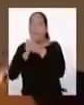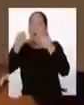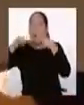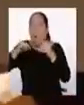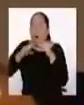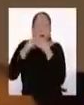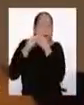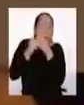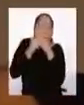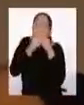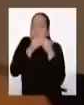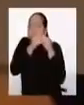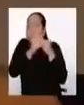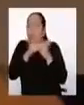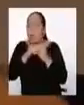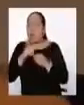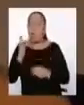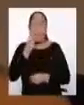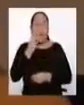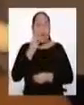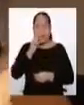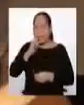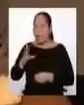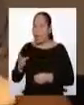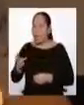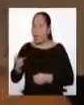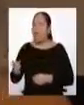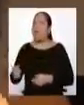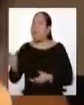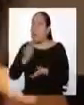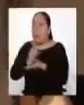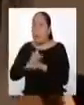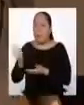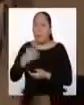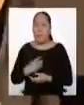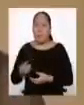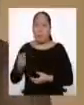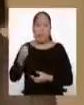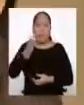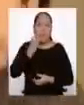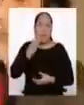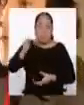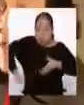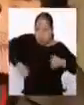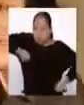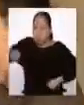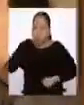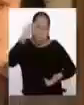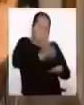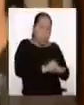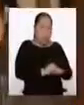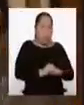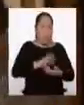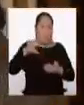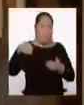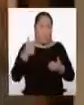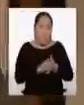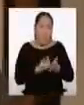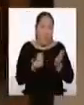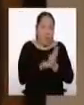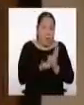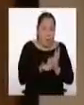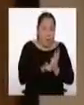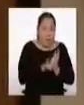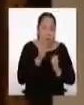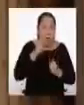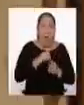las zampoñas, y dije, no, tenemos que regresar a Lima, y mamá, otra vez, los maletas, todos adentro, pum, a Lima. Cuando llego a mi colegio en Lima, mi colegio de toda la vida, mis